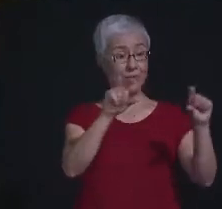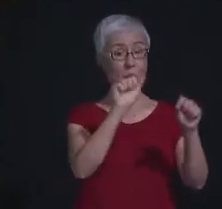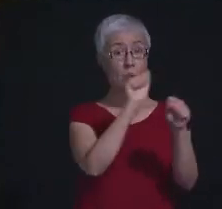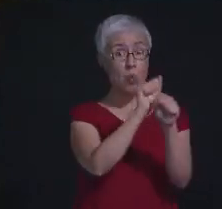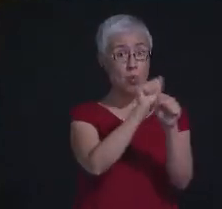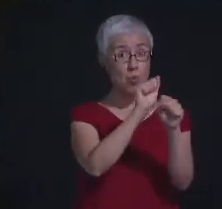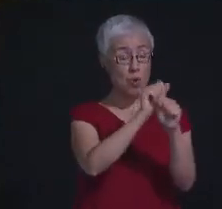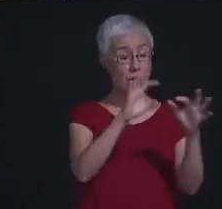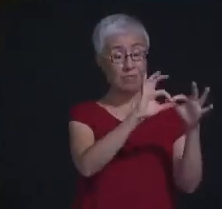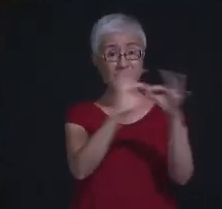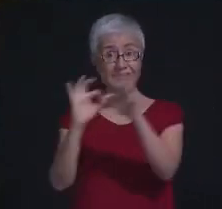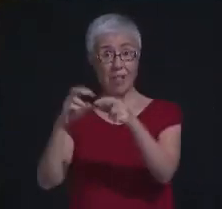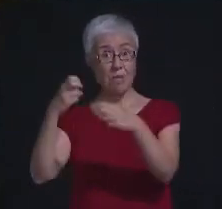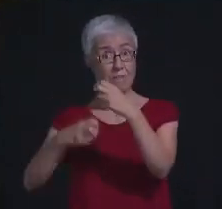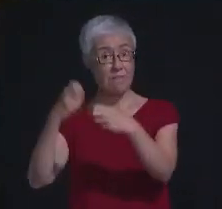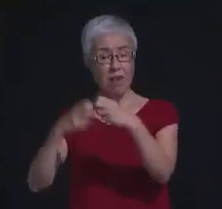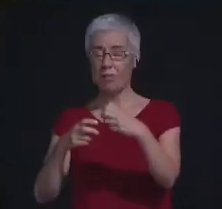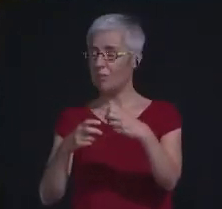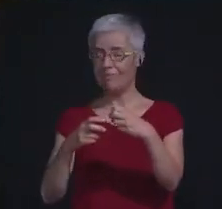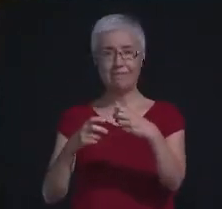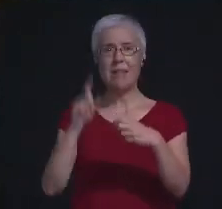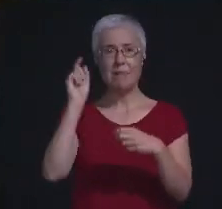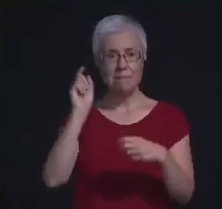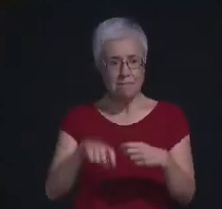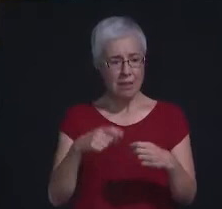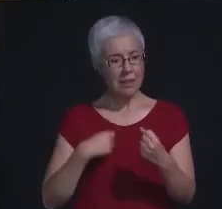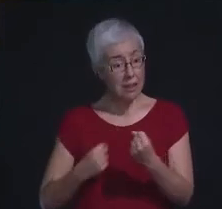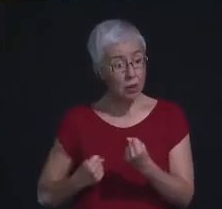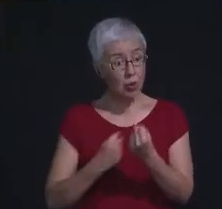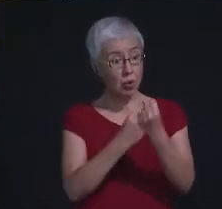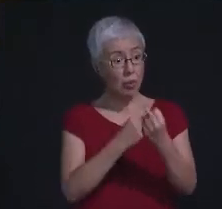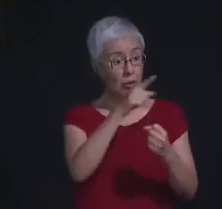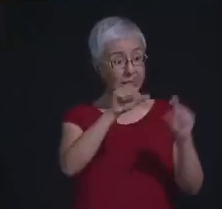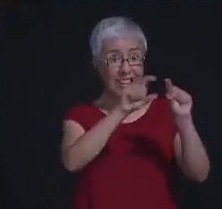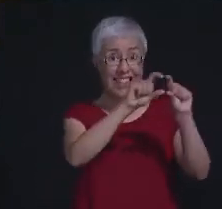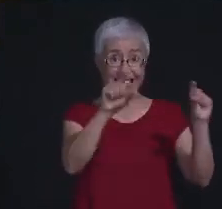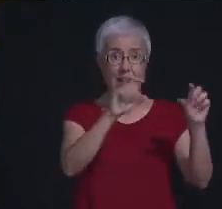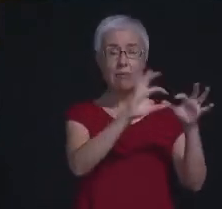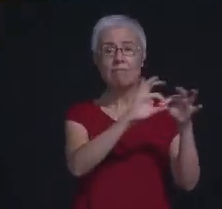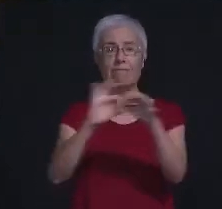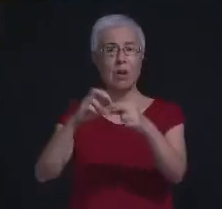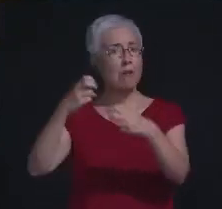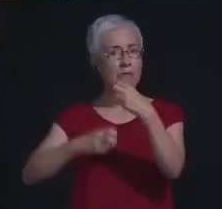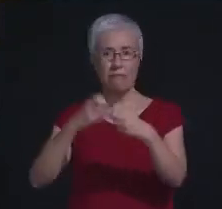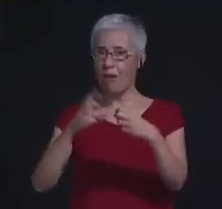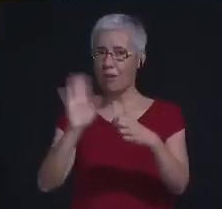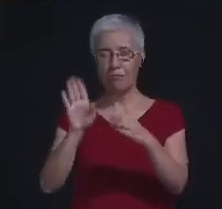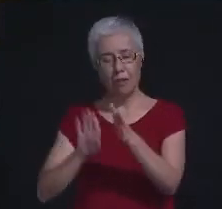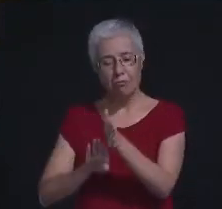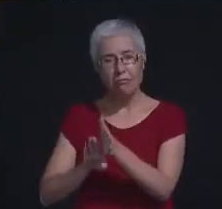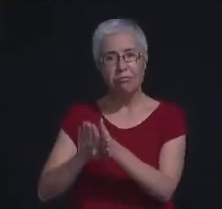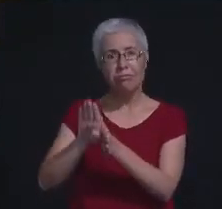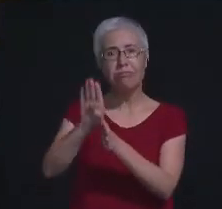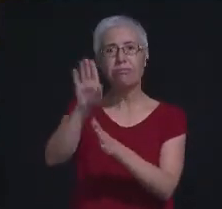que es necesario un cambio de valores e incentivar a las empresas a encontrar soluciones, buscar un impacto positivo y ser más